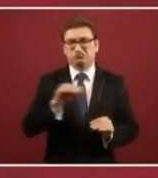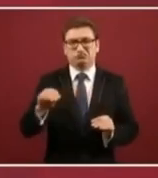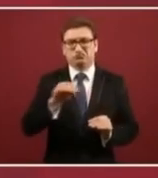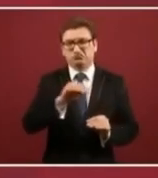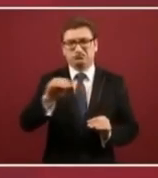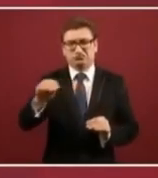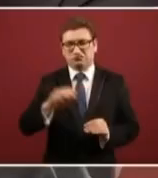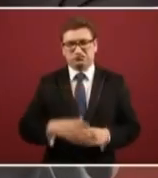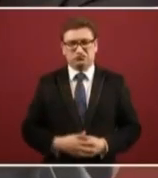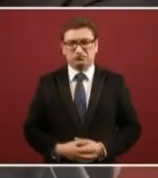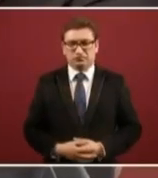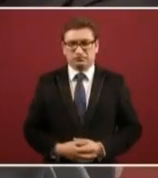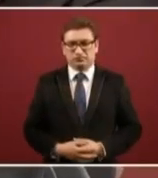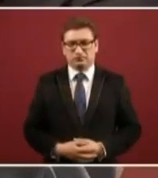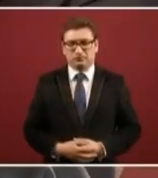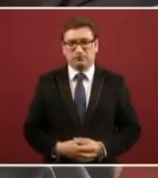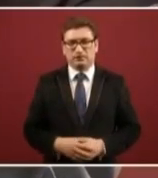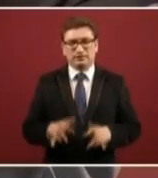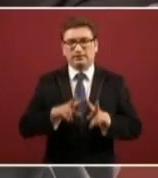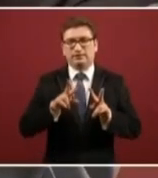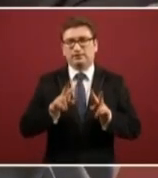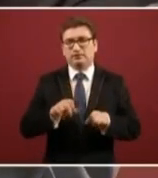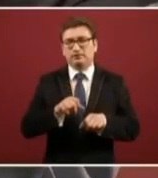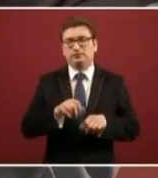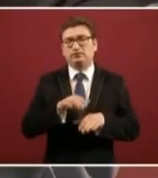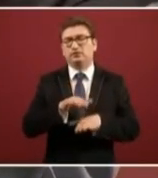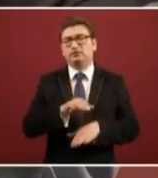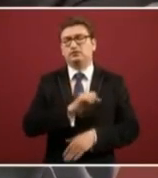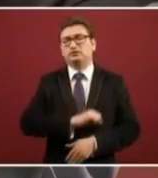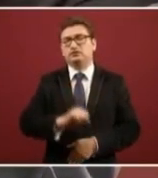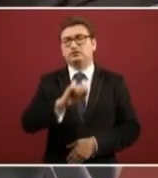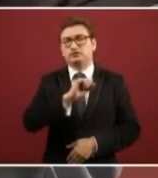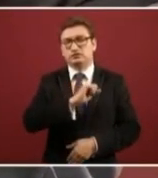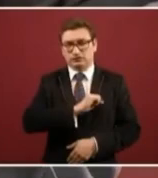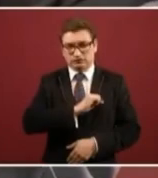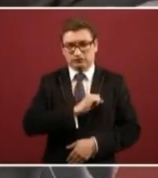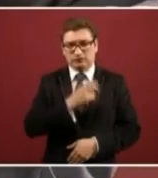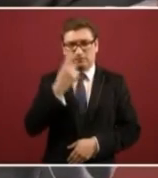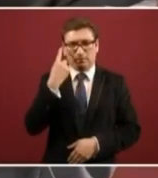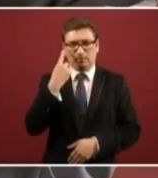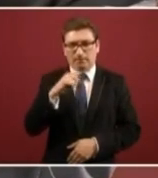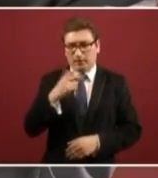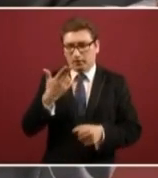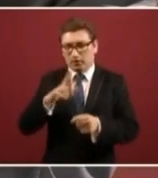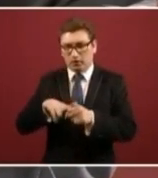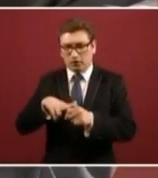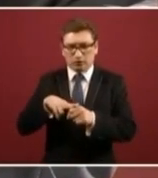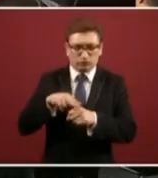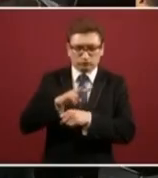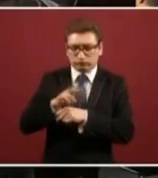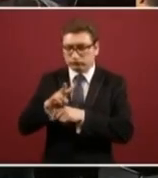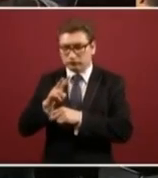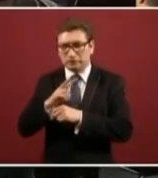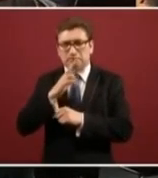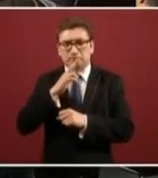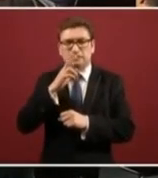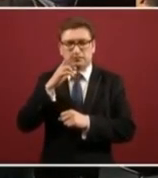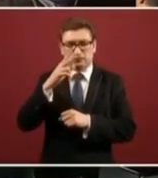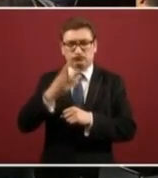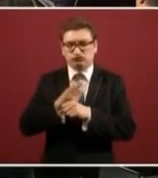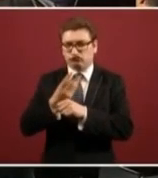por la salud, para mejorar los sistemas de salud. Y